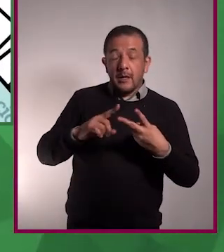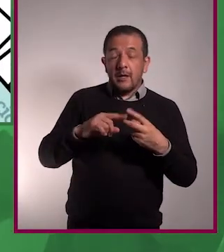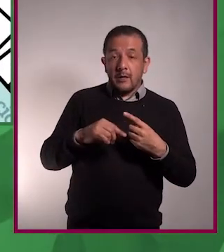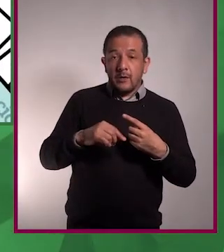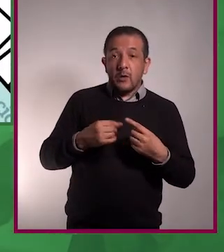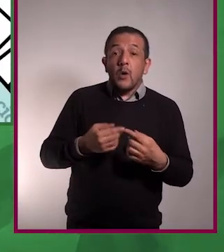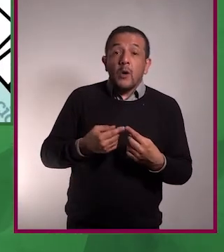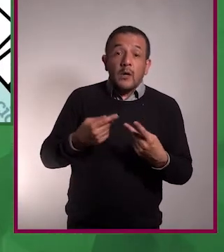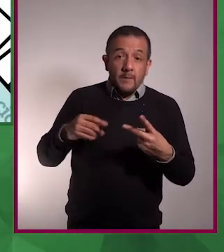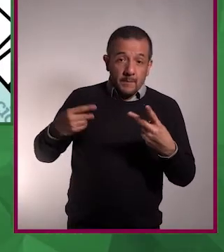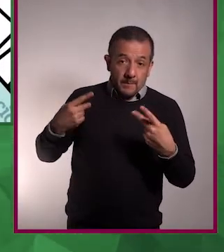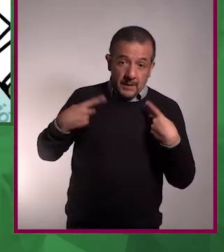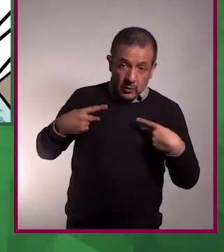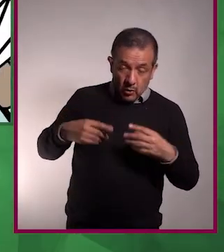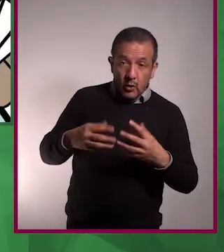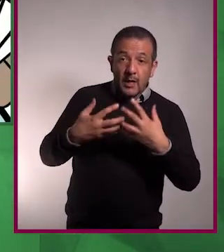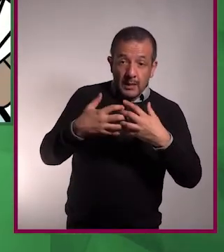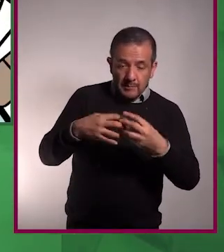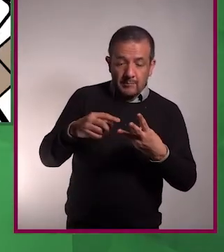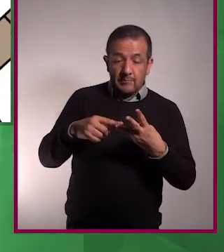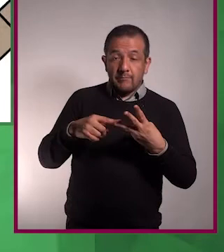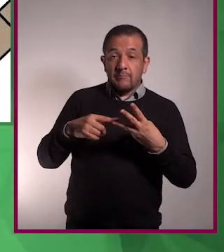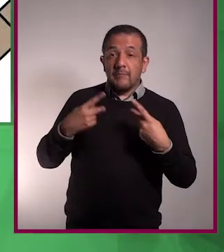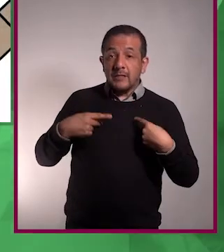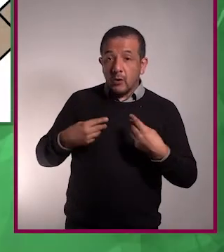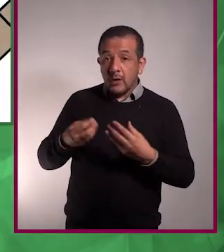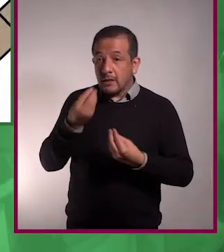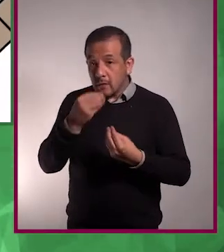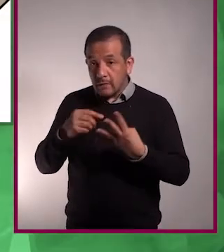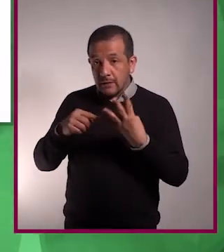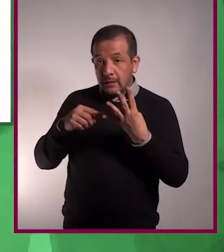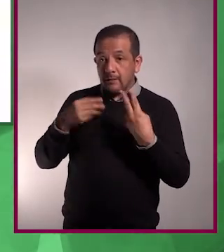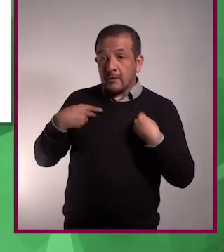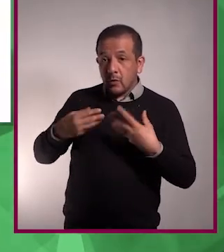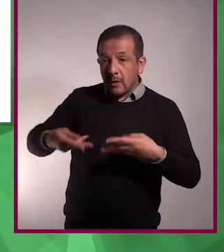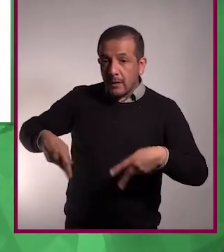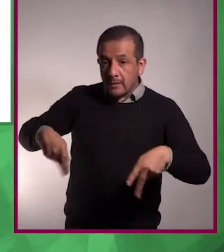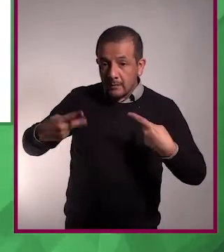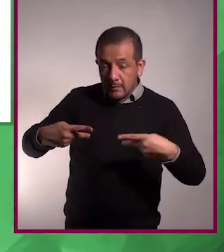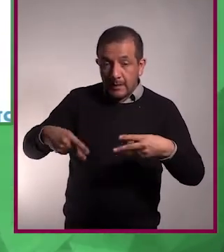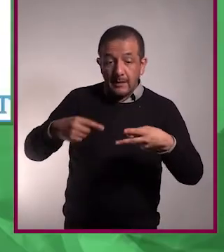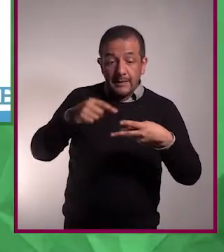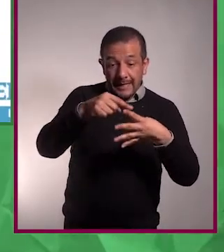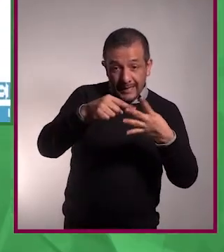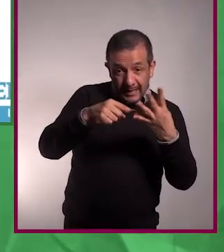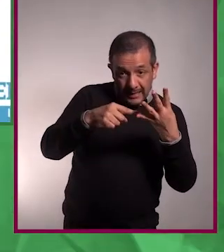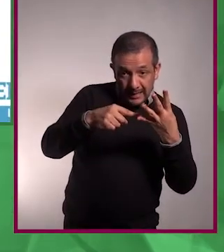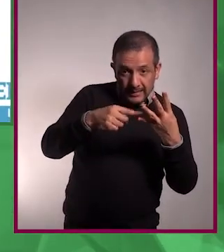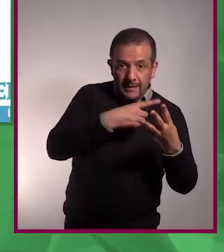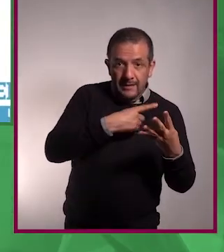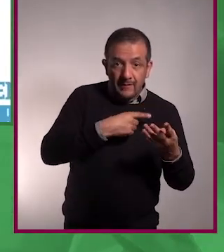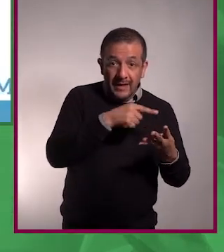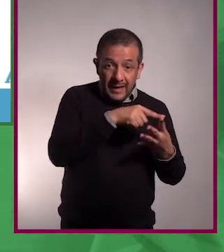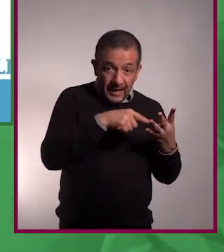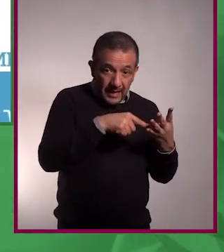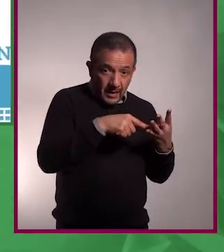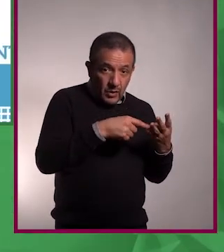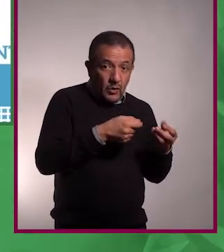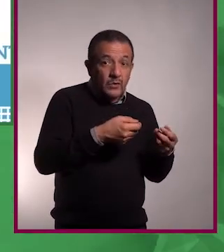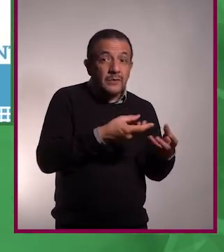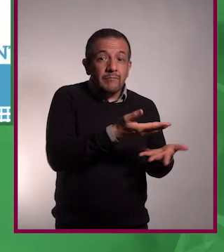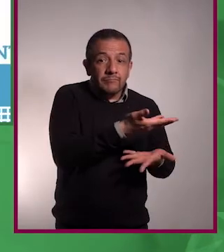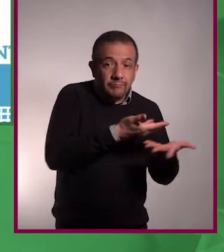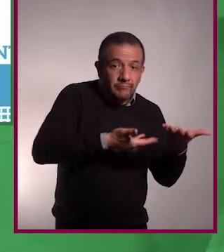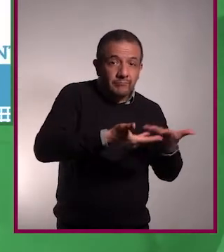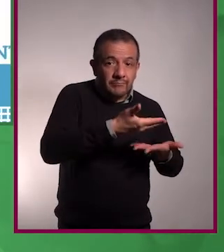y representantes sanitarios, productores, consumidores, comerciantes, para derribar las barreras, compartir